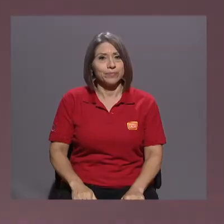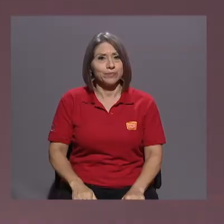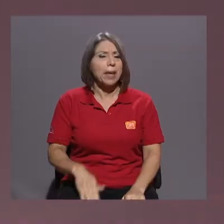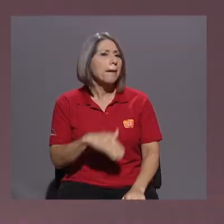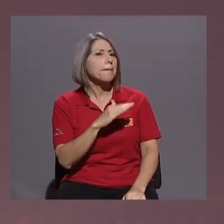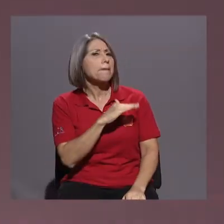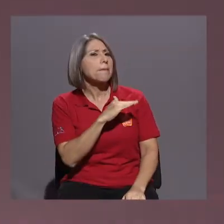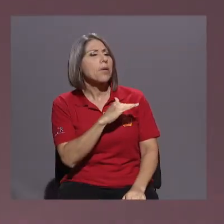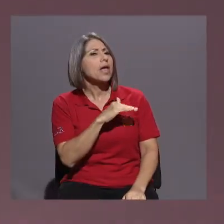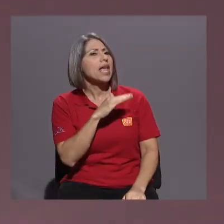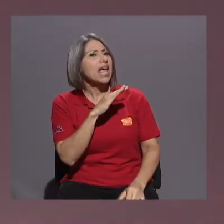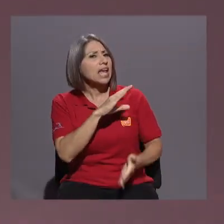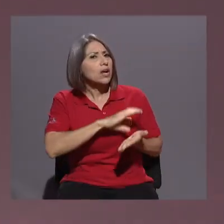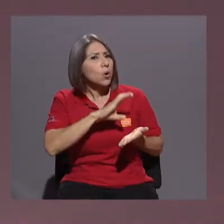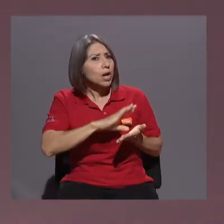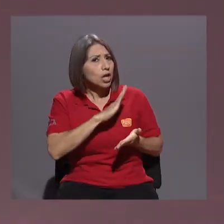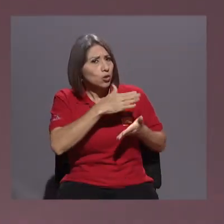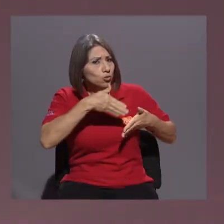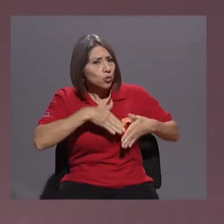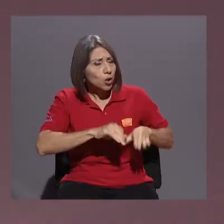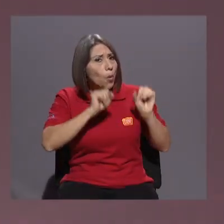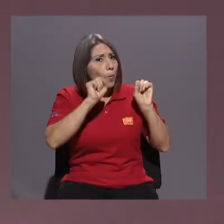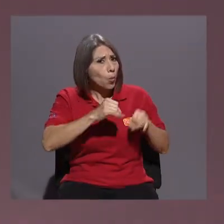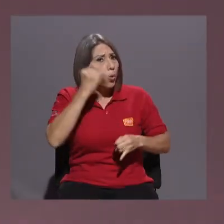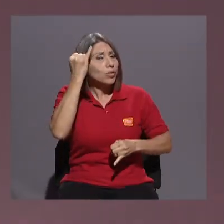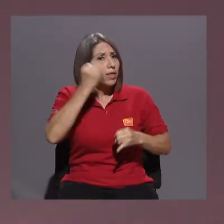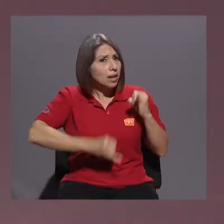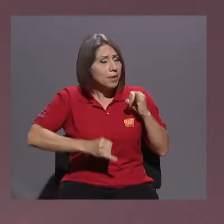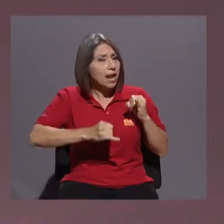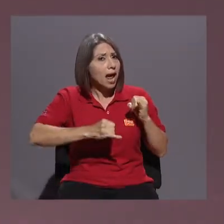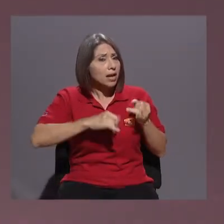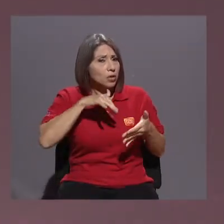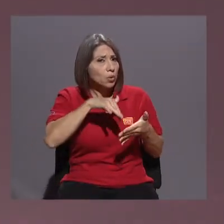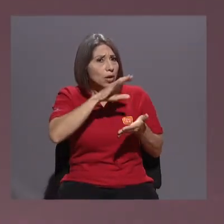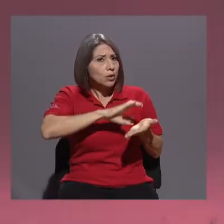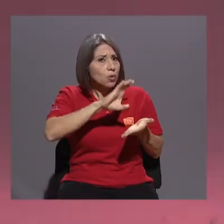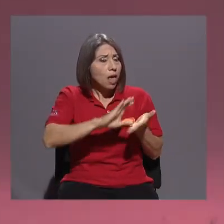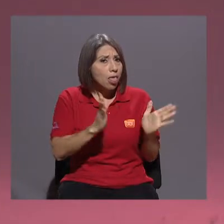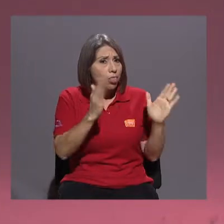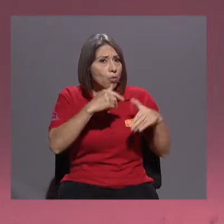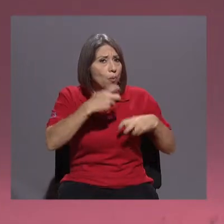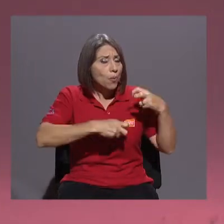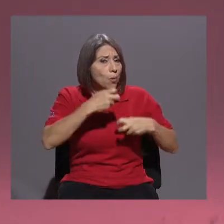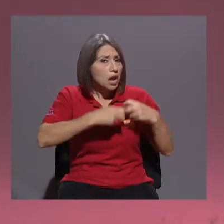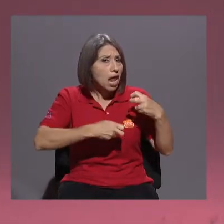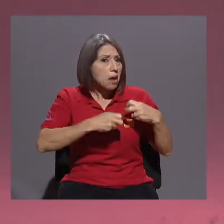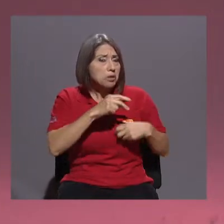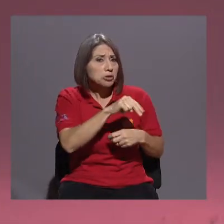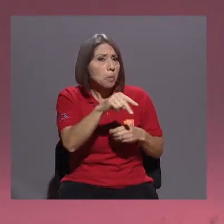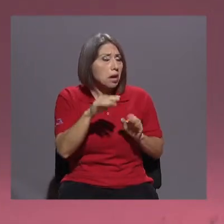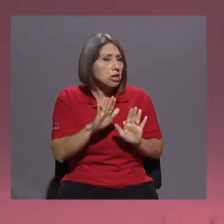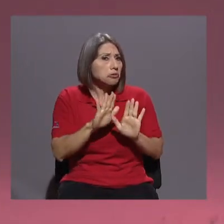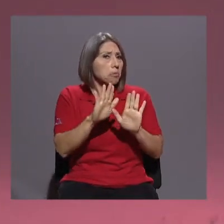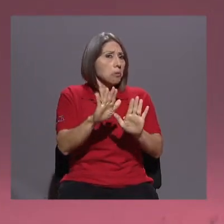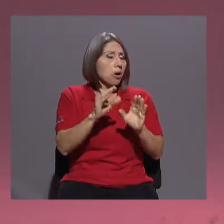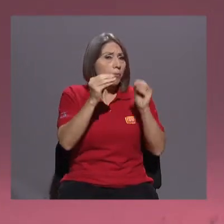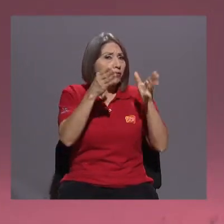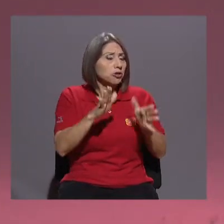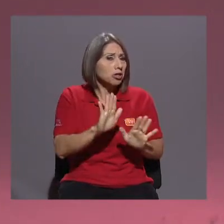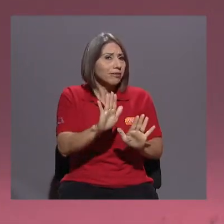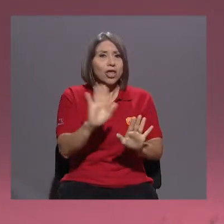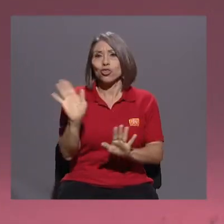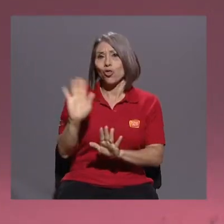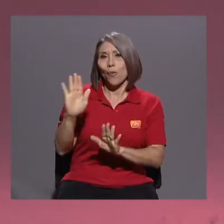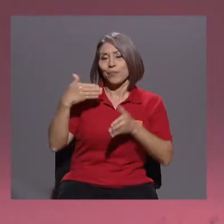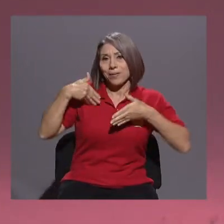Patricia, ¿cómo fue En el colegio? ¿Su hijo pudo terminar La secundaria? ¿No tuvo problemas En el colegio En rechazo De sus